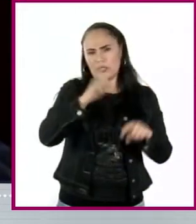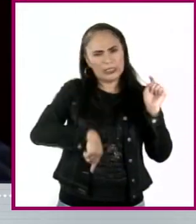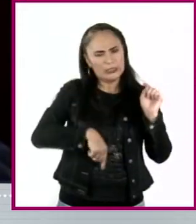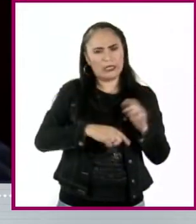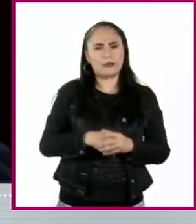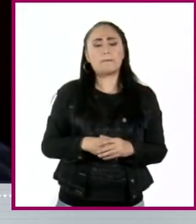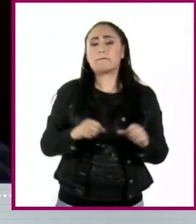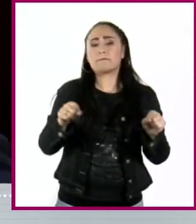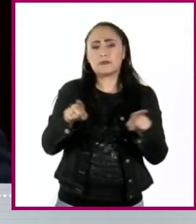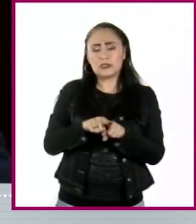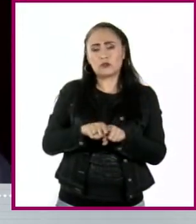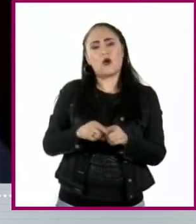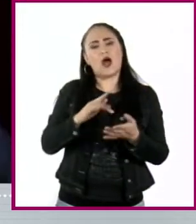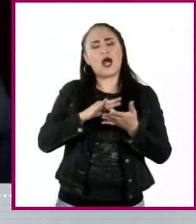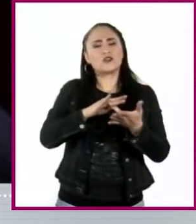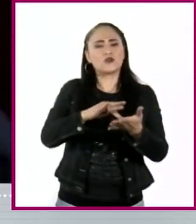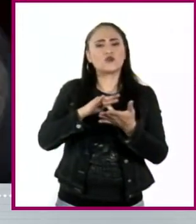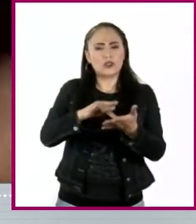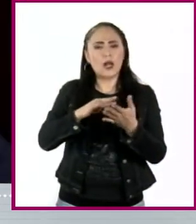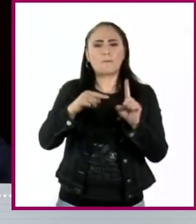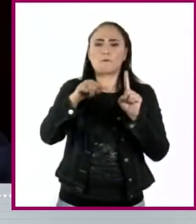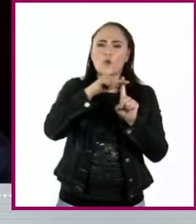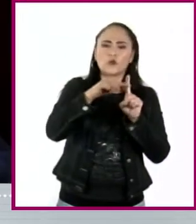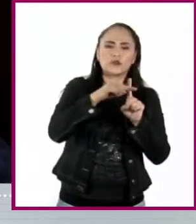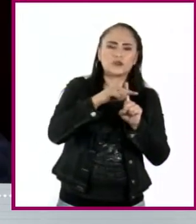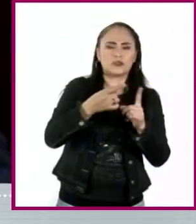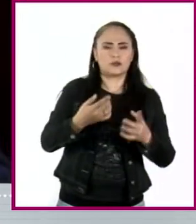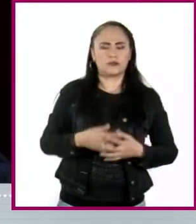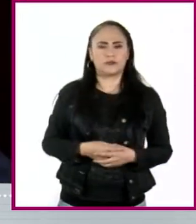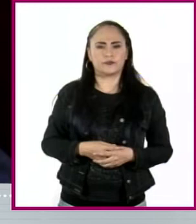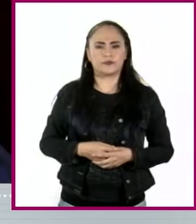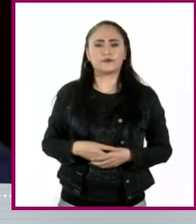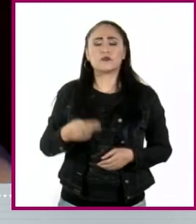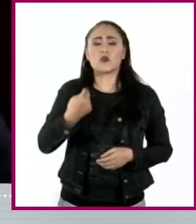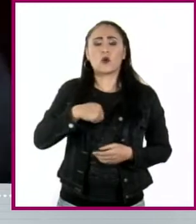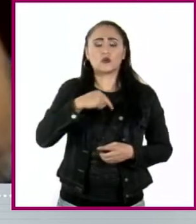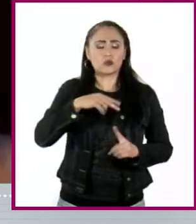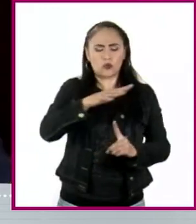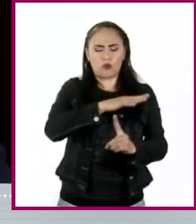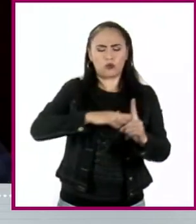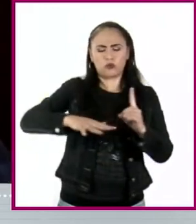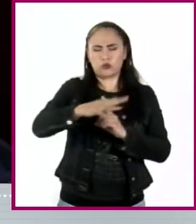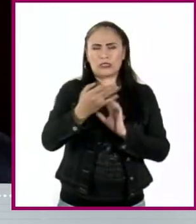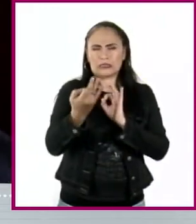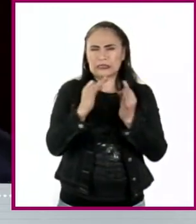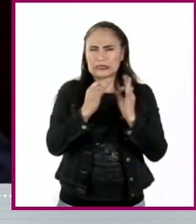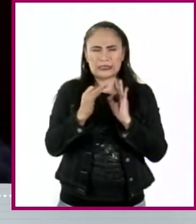de colaborar con ello. Cuando empezamos a cambiar el entorno, aunque puede